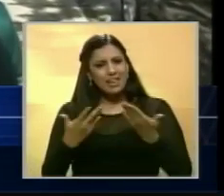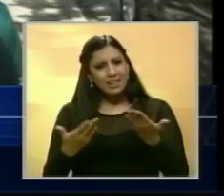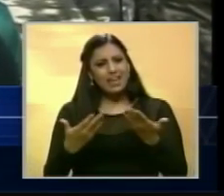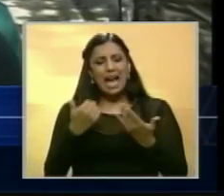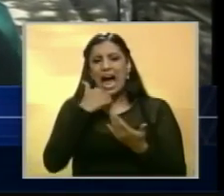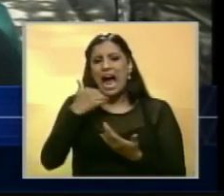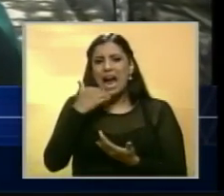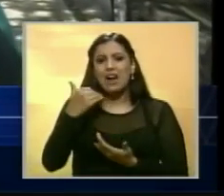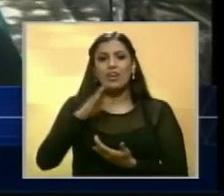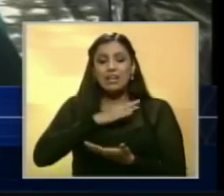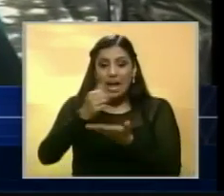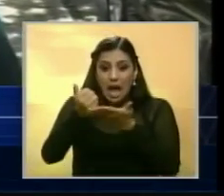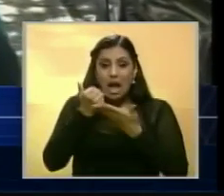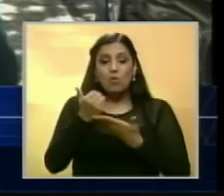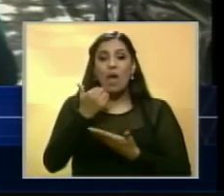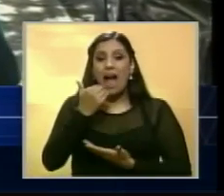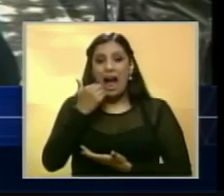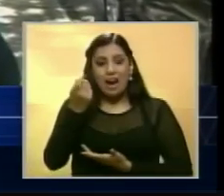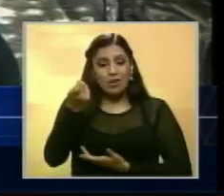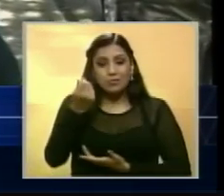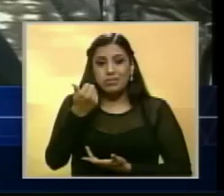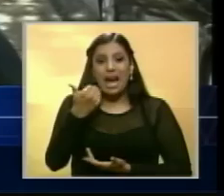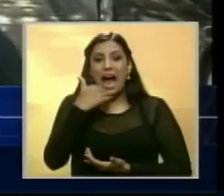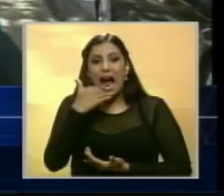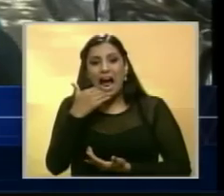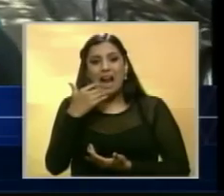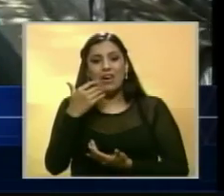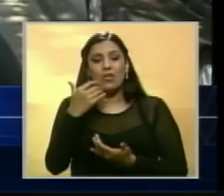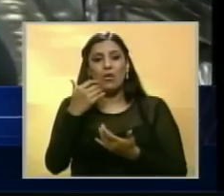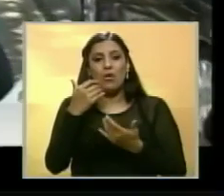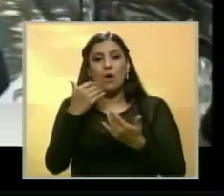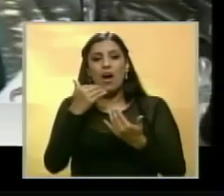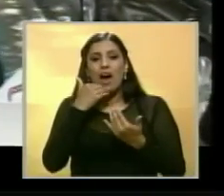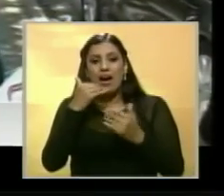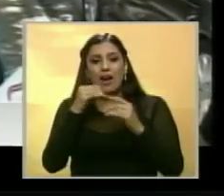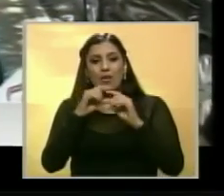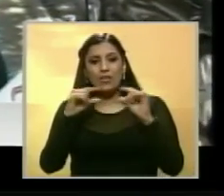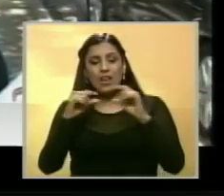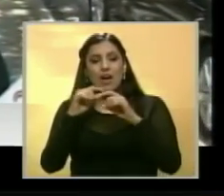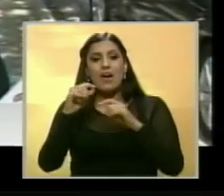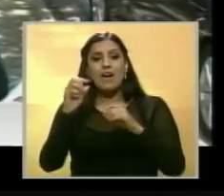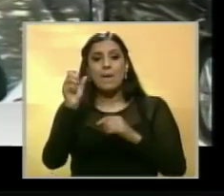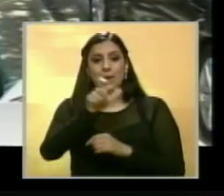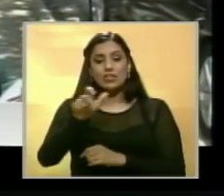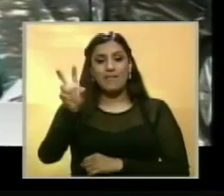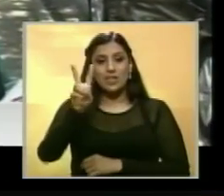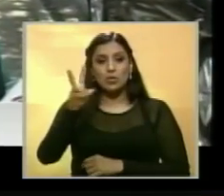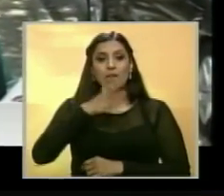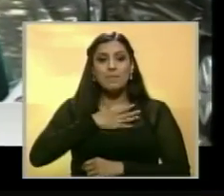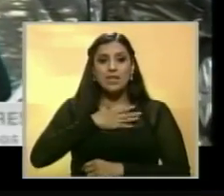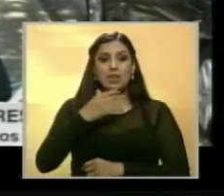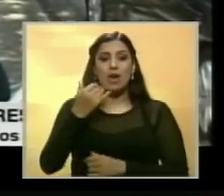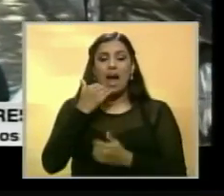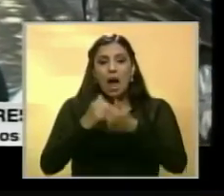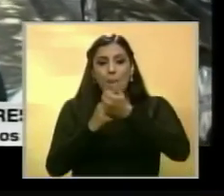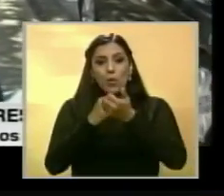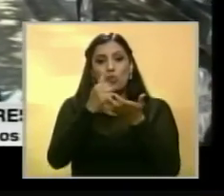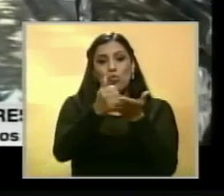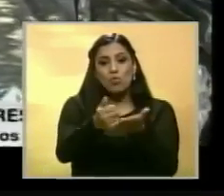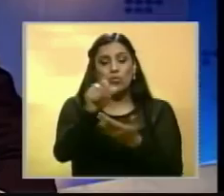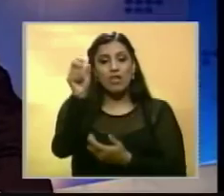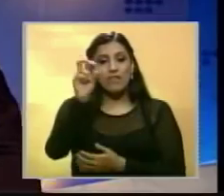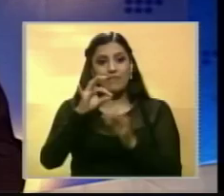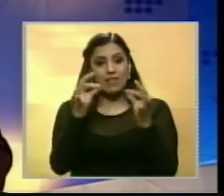cualquier cosa, sí, me pueden ayudar por medio de la página de venezolanos en Orlando, ya que mi hermano era el soporte de la familia.